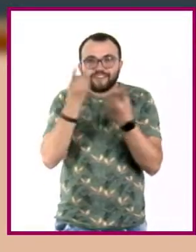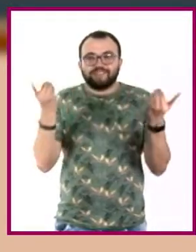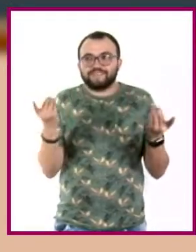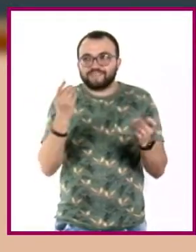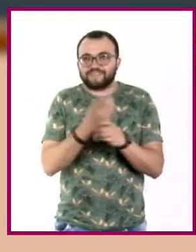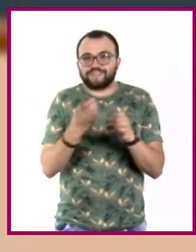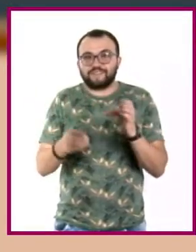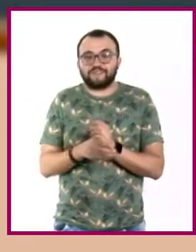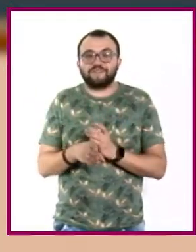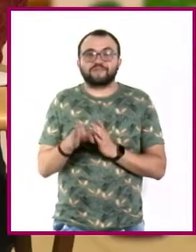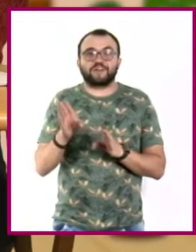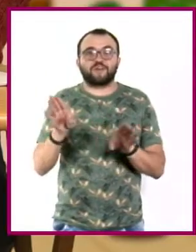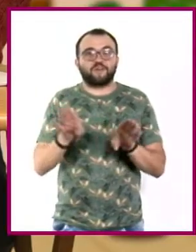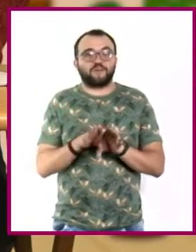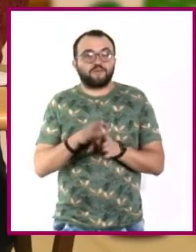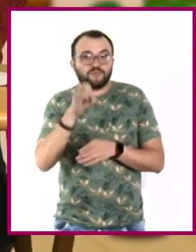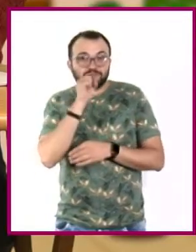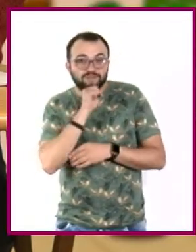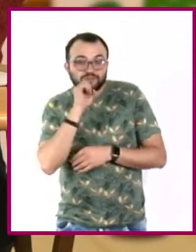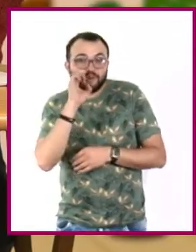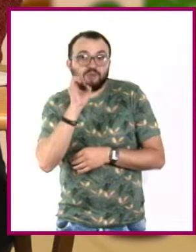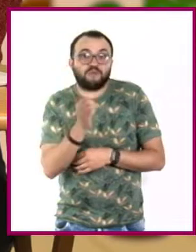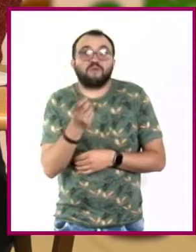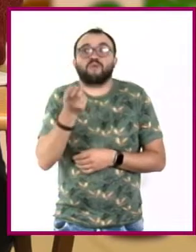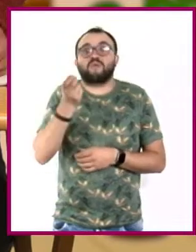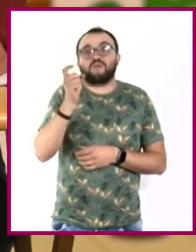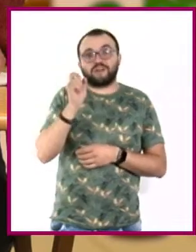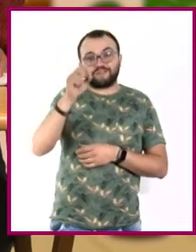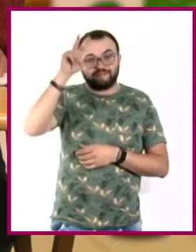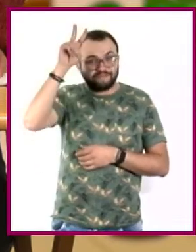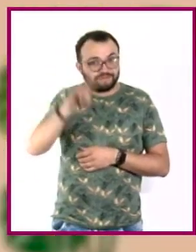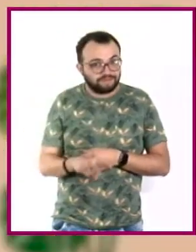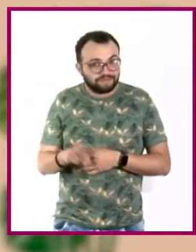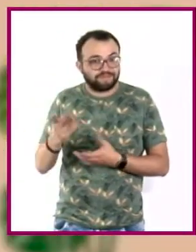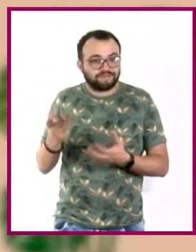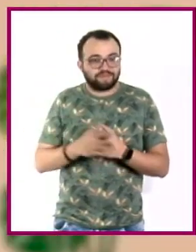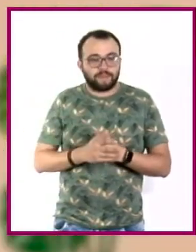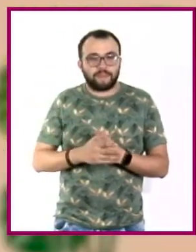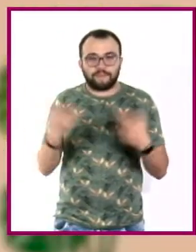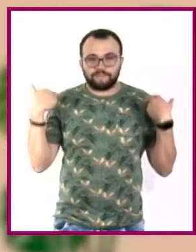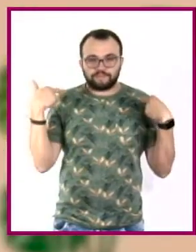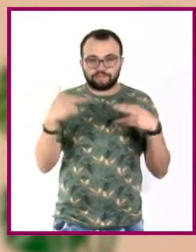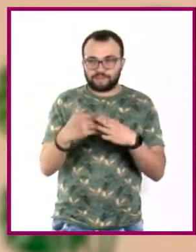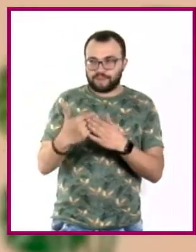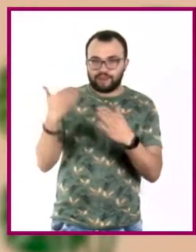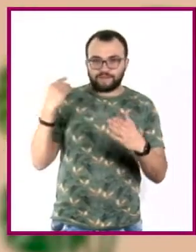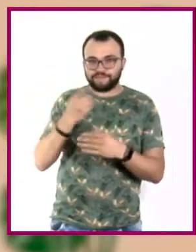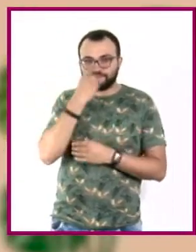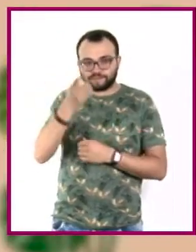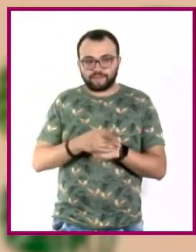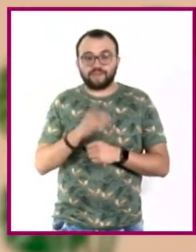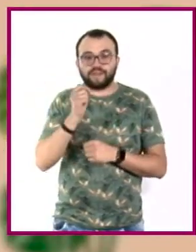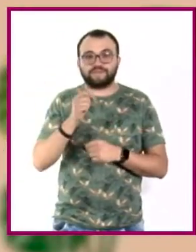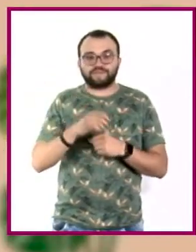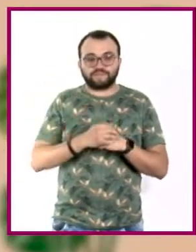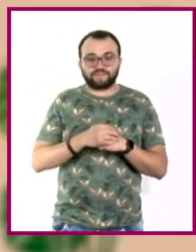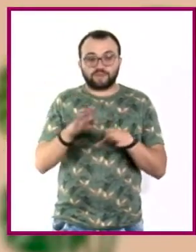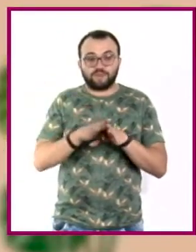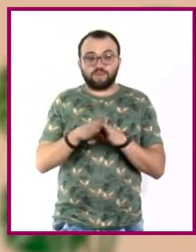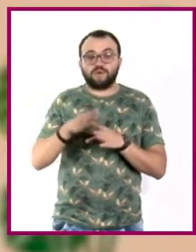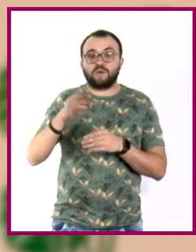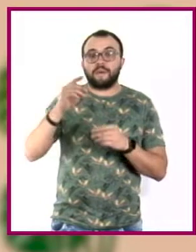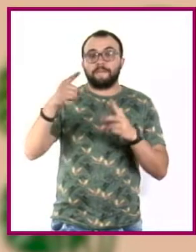historia desde ese punto de vista. Hace poco, un profesor mencionó de manera vaga que los anteojos de las matemáticas y las ciencias